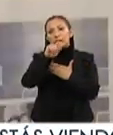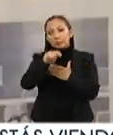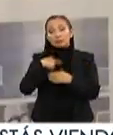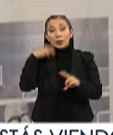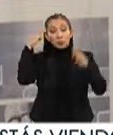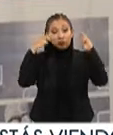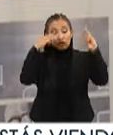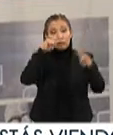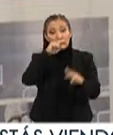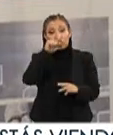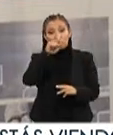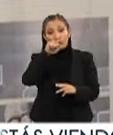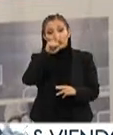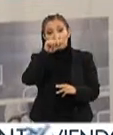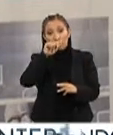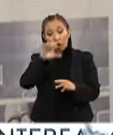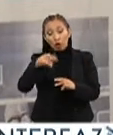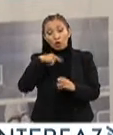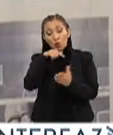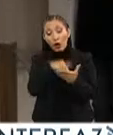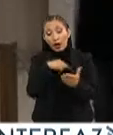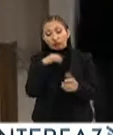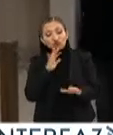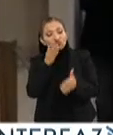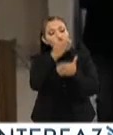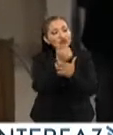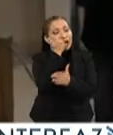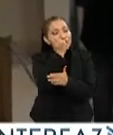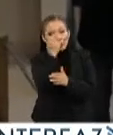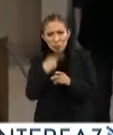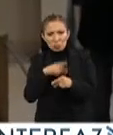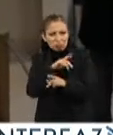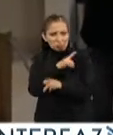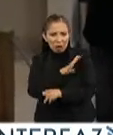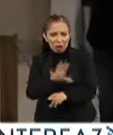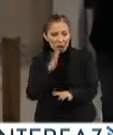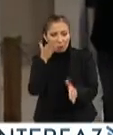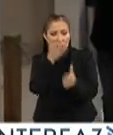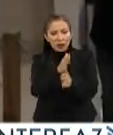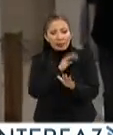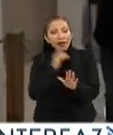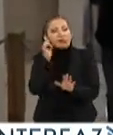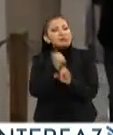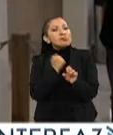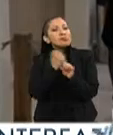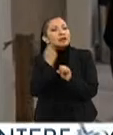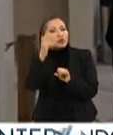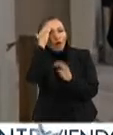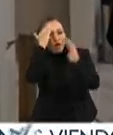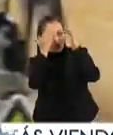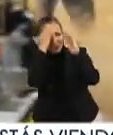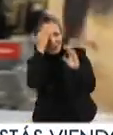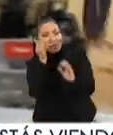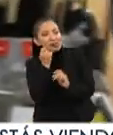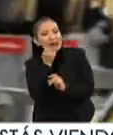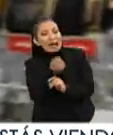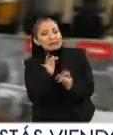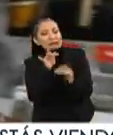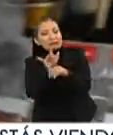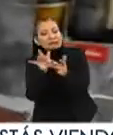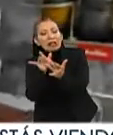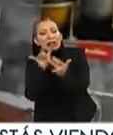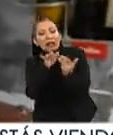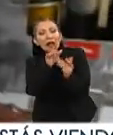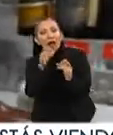El Museo Tesosomoc es un espacio interactivo donde los estudiantes y público en general pueden poner en práctica sus conocimientos, interactuando